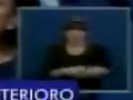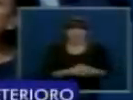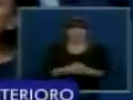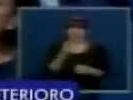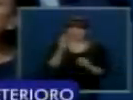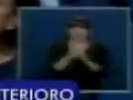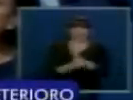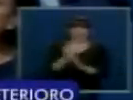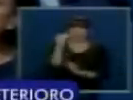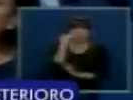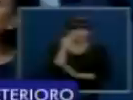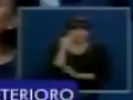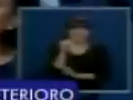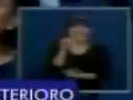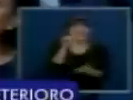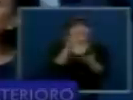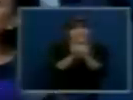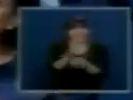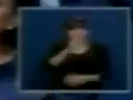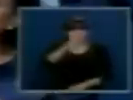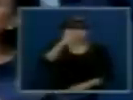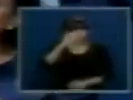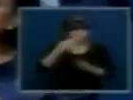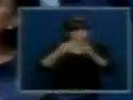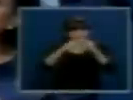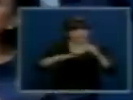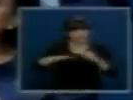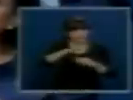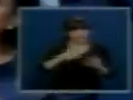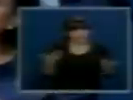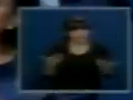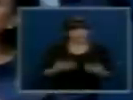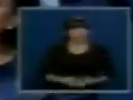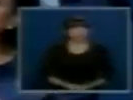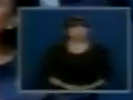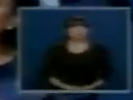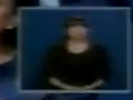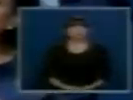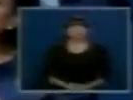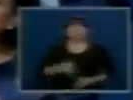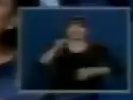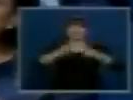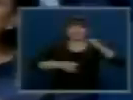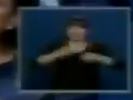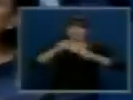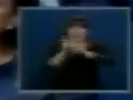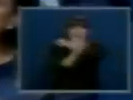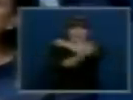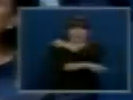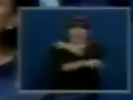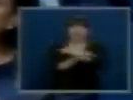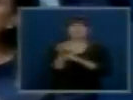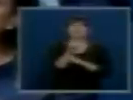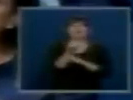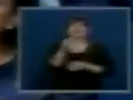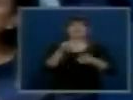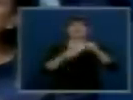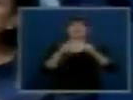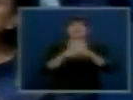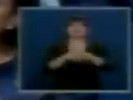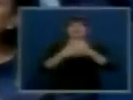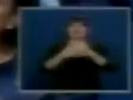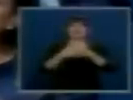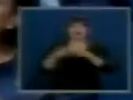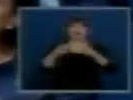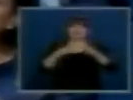incapaces. Eso es lo que enoja a nuestro pueblo. Los tribunales penales y también los jueces de lo contencioso